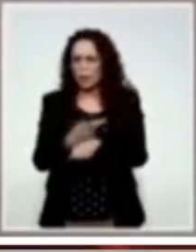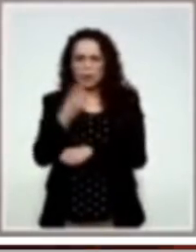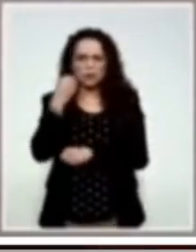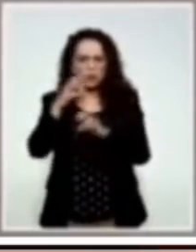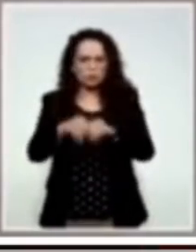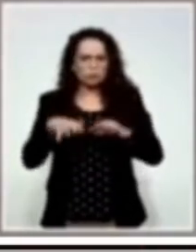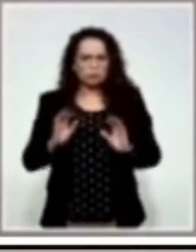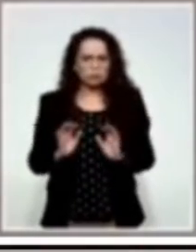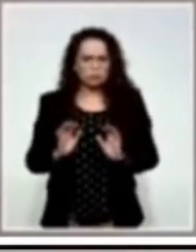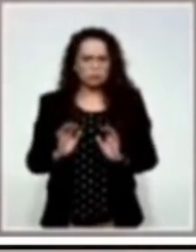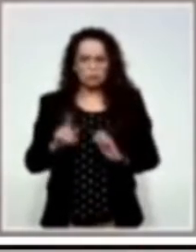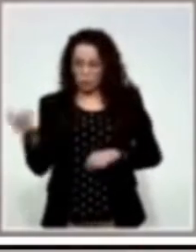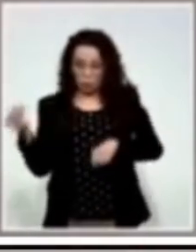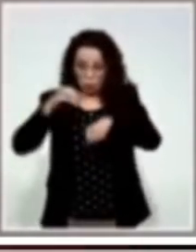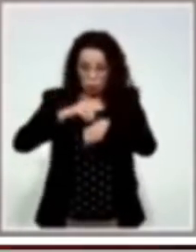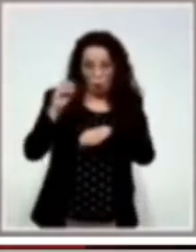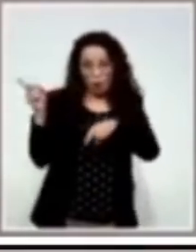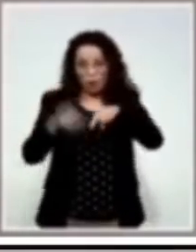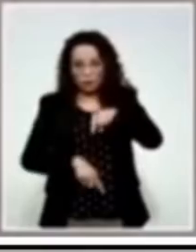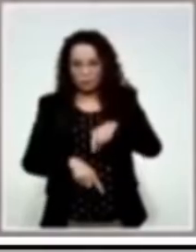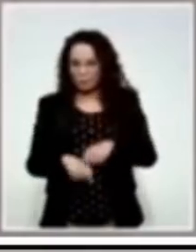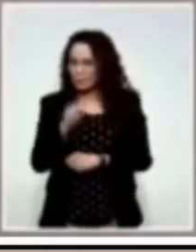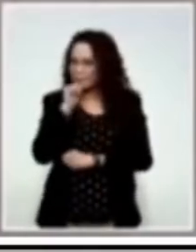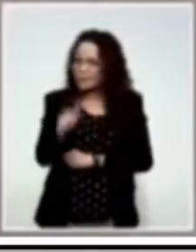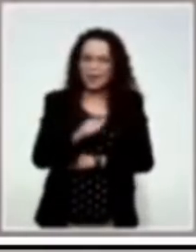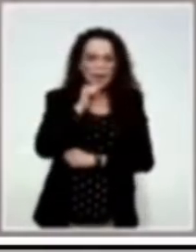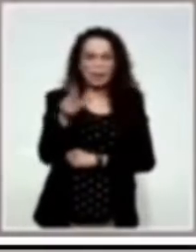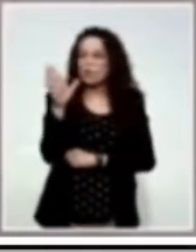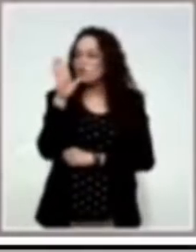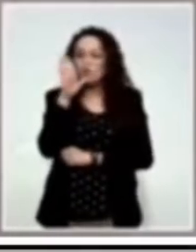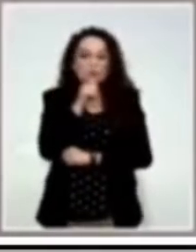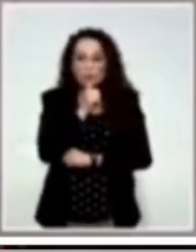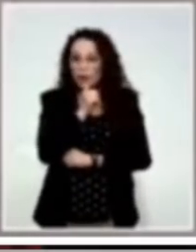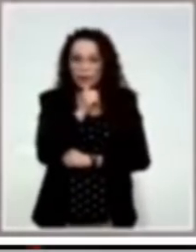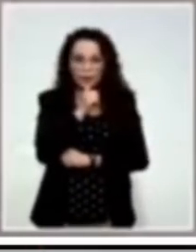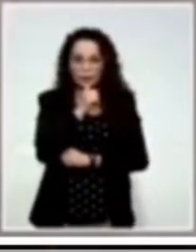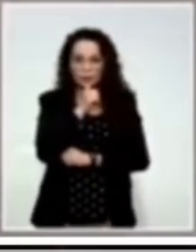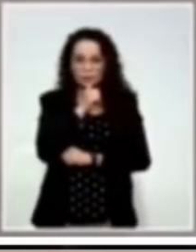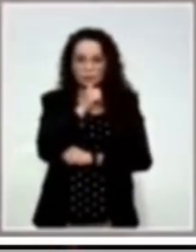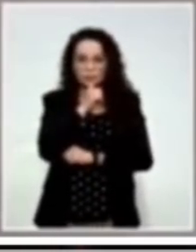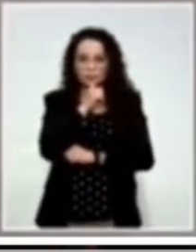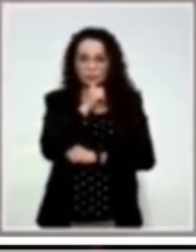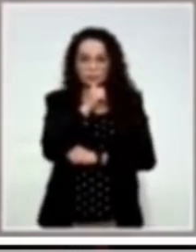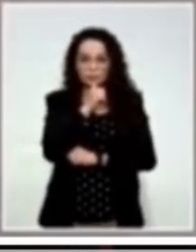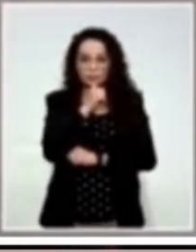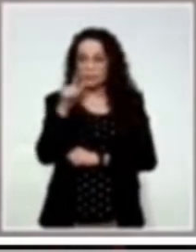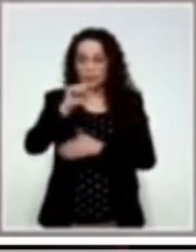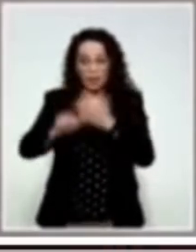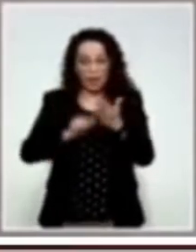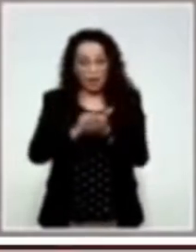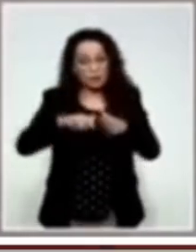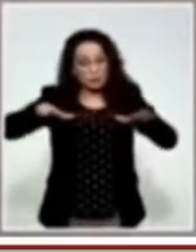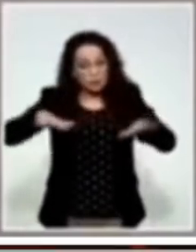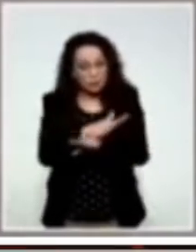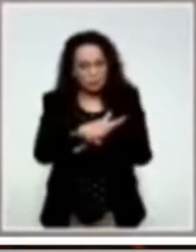y no puede quitar nada. También se sobredimensionó el acta. El acta no podía cambiar lo que ya se